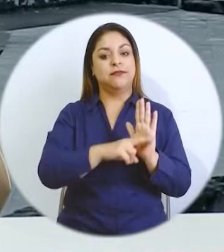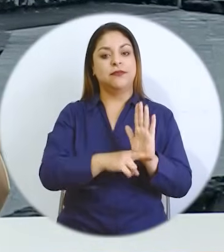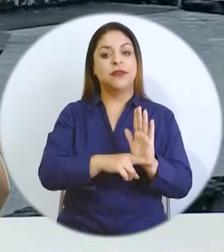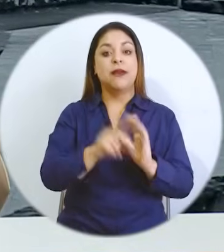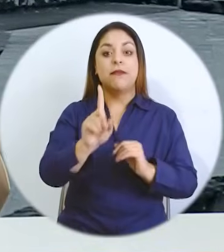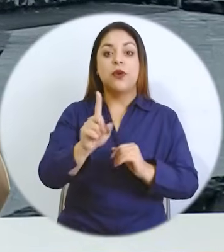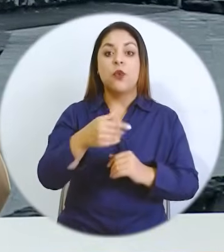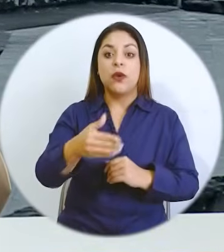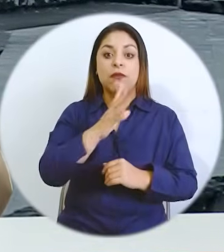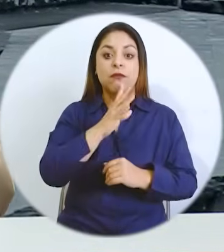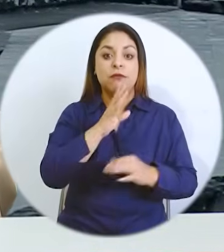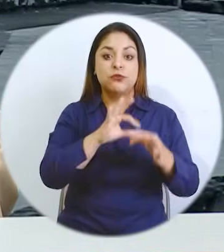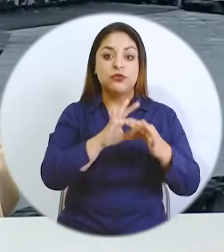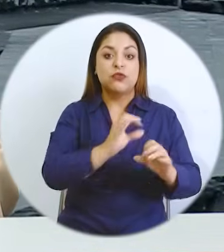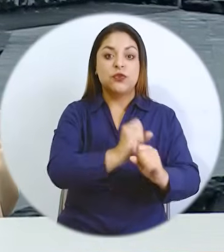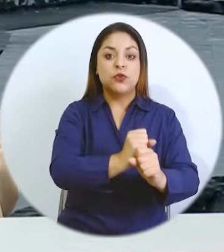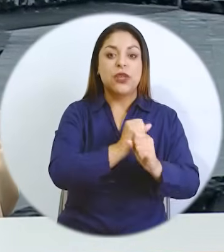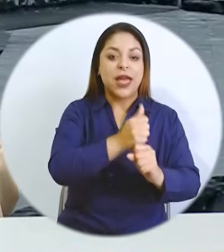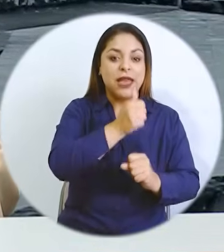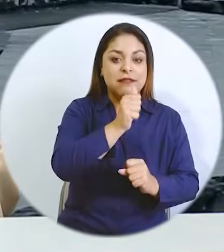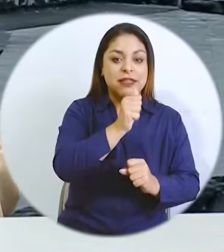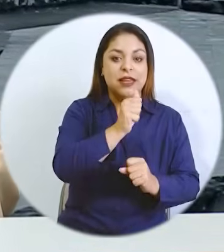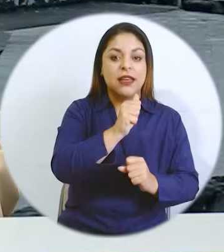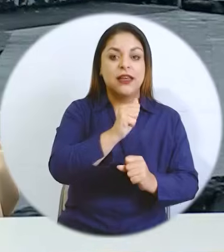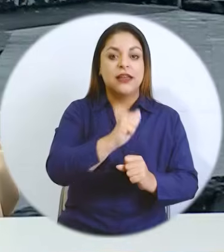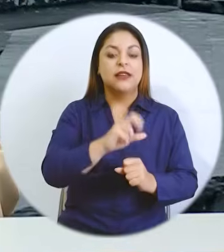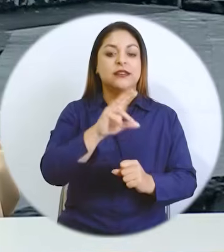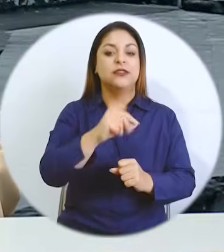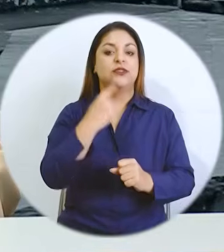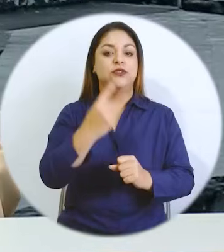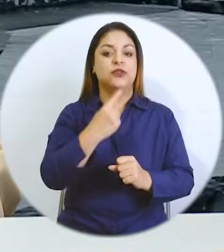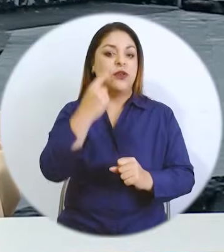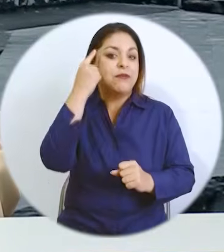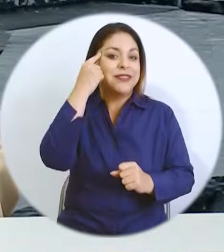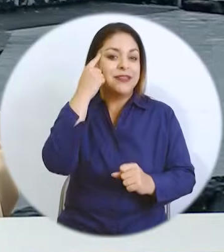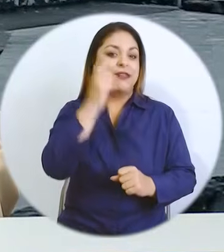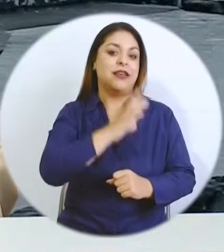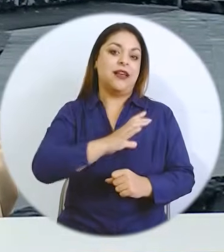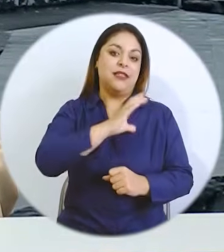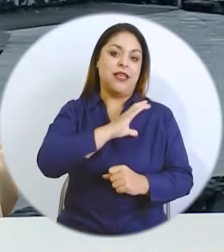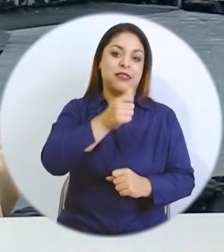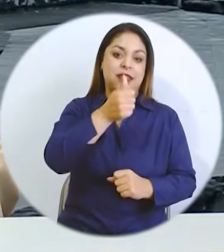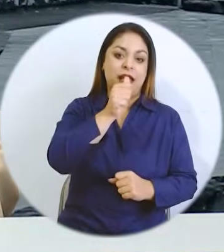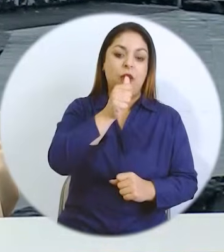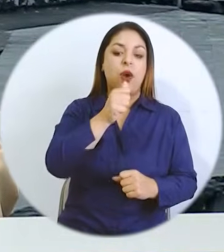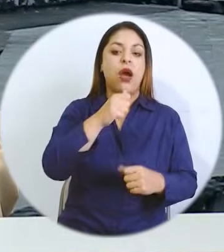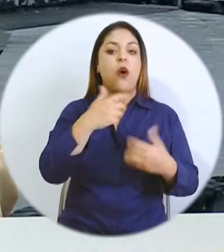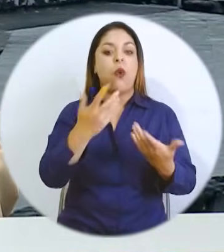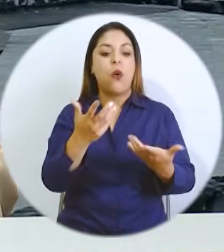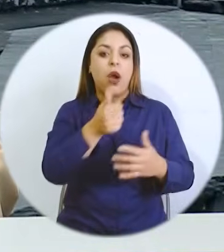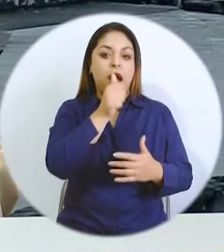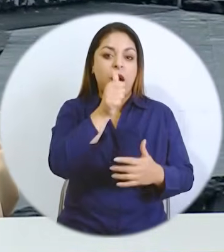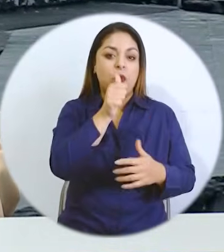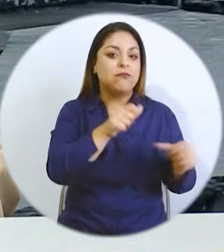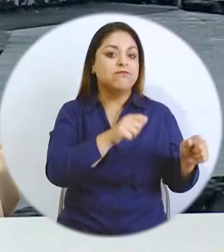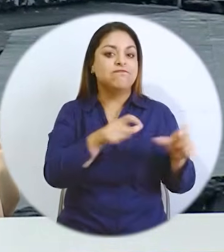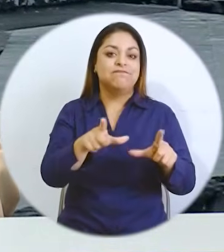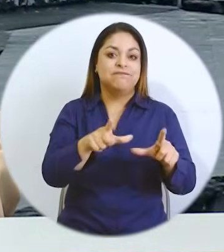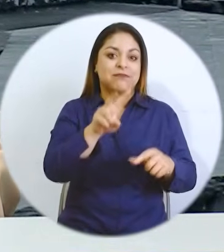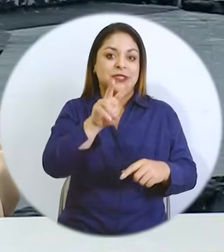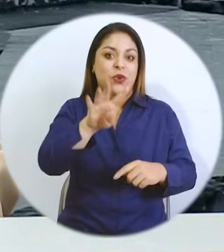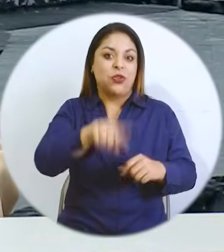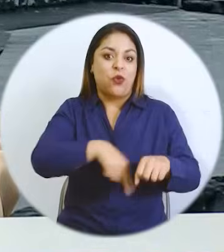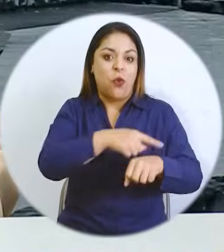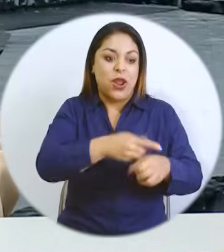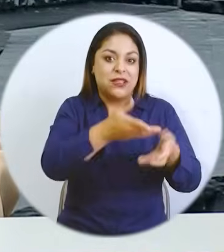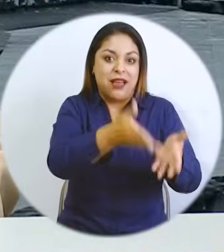hablamos de seguridad hídrica, entonces no solo tenemos que pensar en esa calidad del agua o que el agua esté disponible las 24 horas. Cuando hablamos de